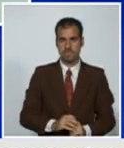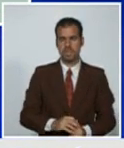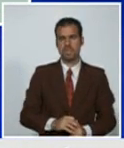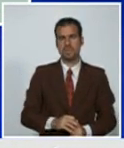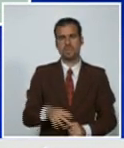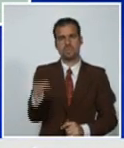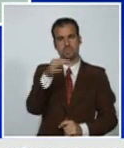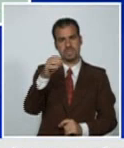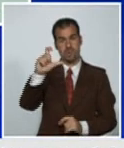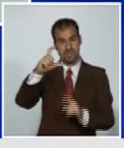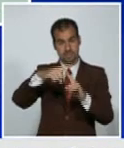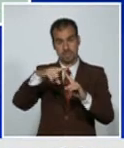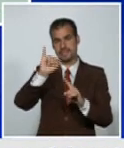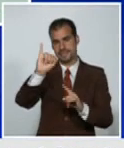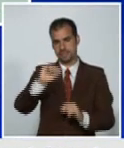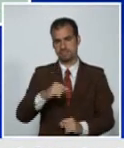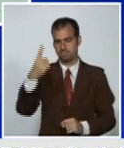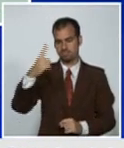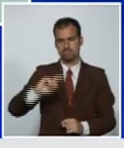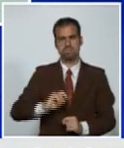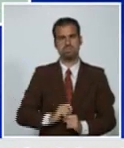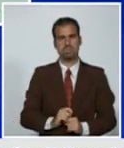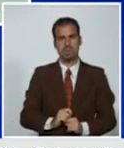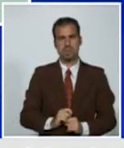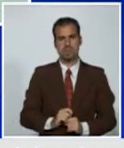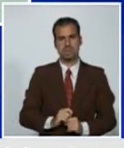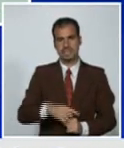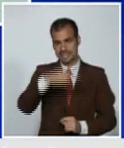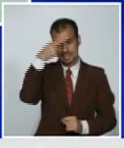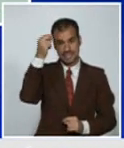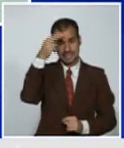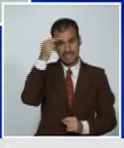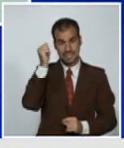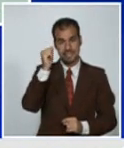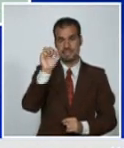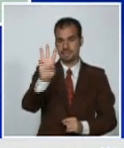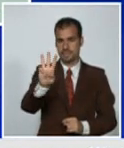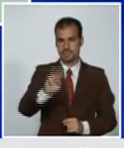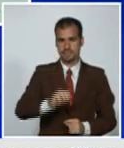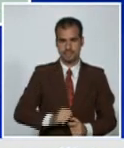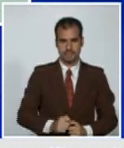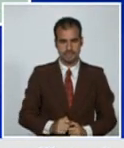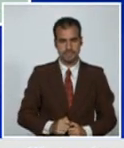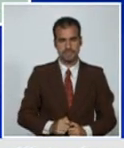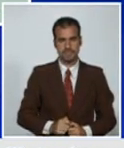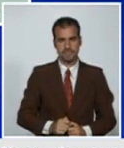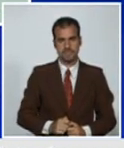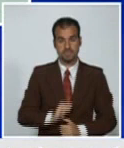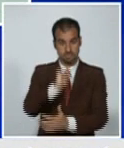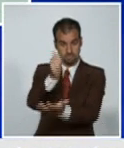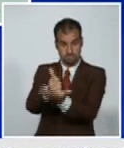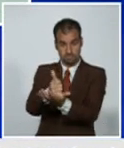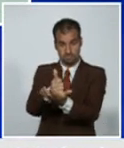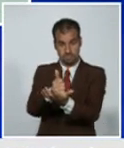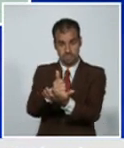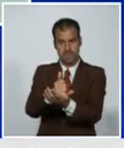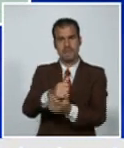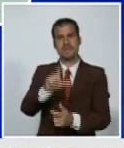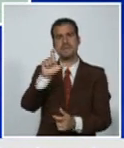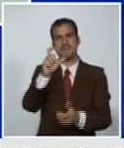Caimito, 3 en el municipio San Antonio de los Baños, y en Artemisa,